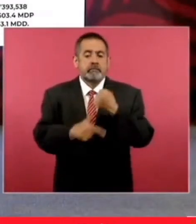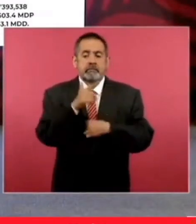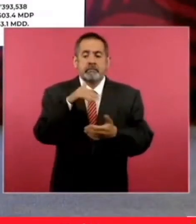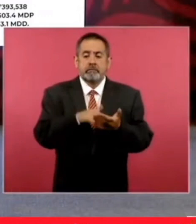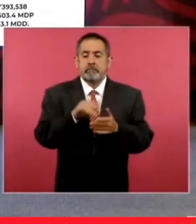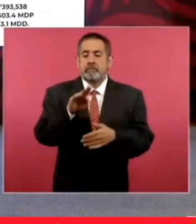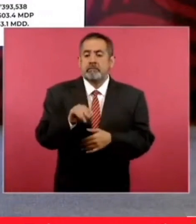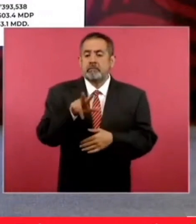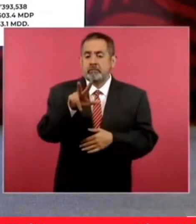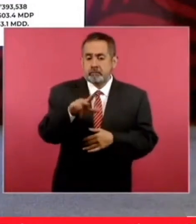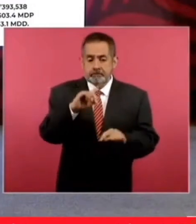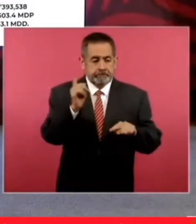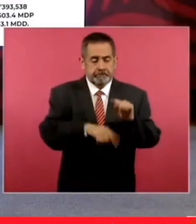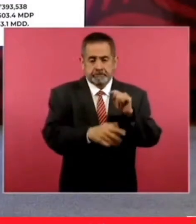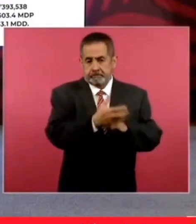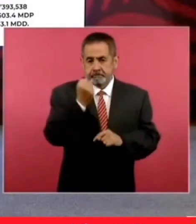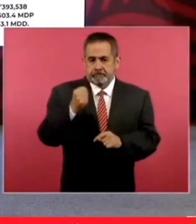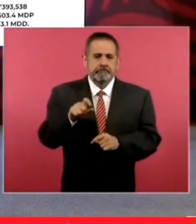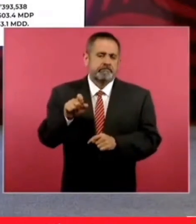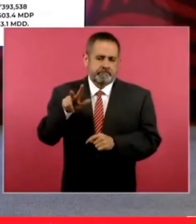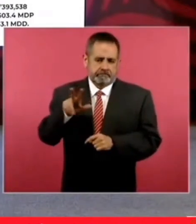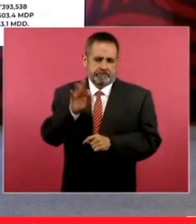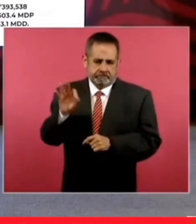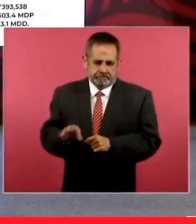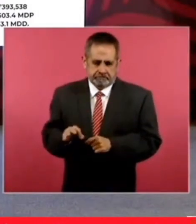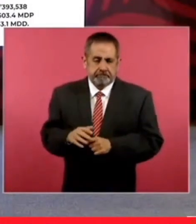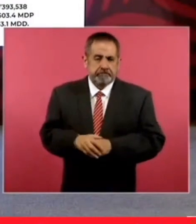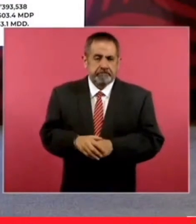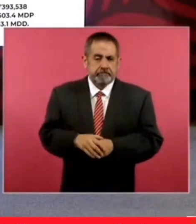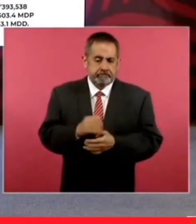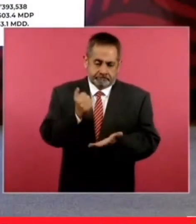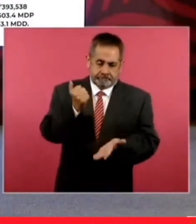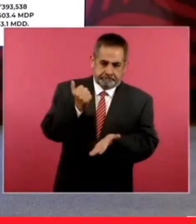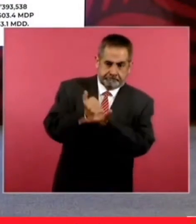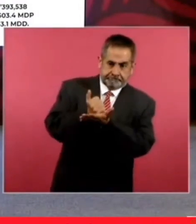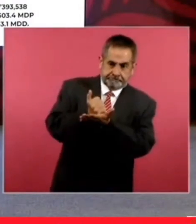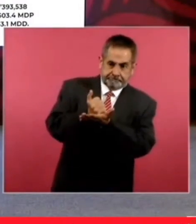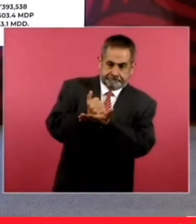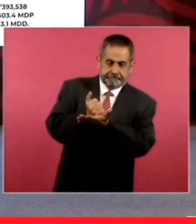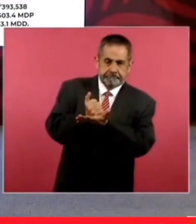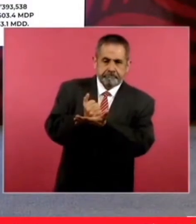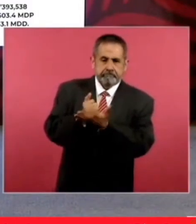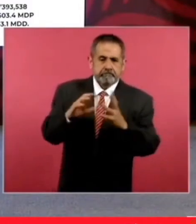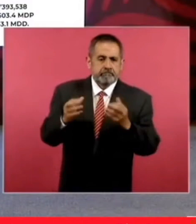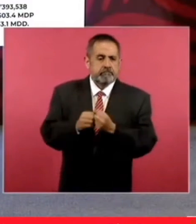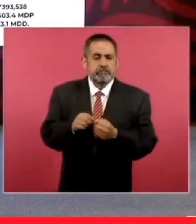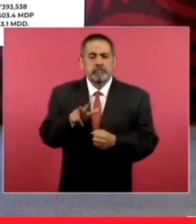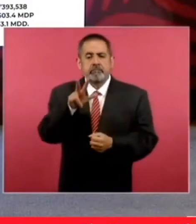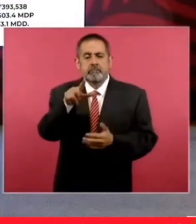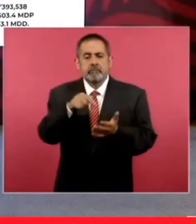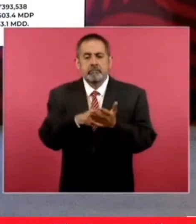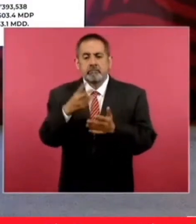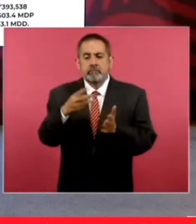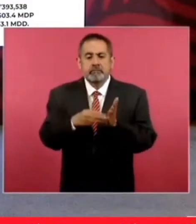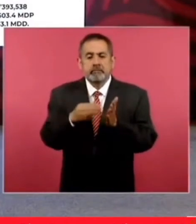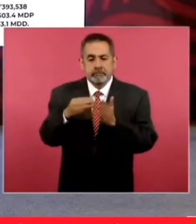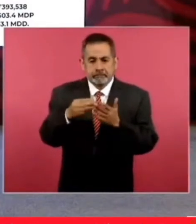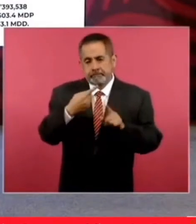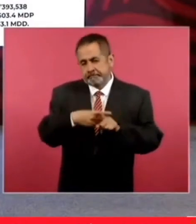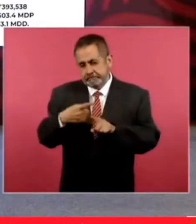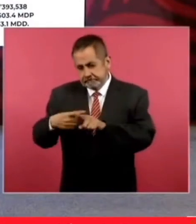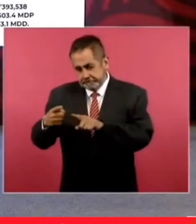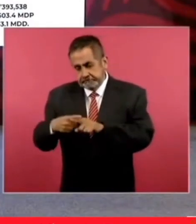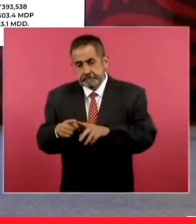12.098 el 28% en cartuchos son dieciocho punto tres millones de